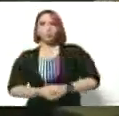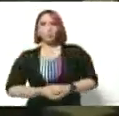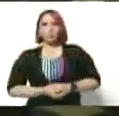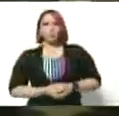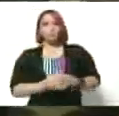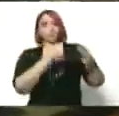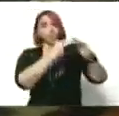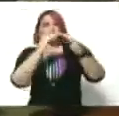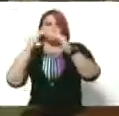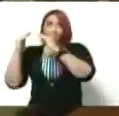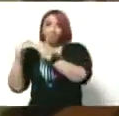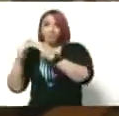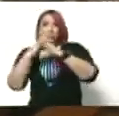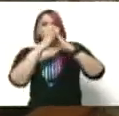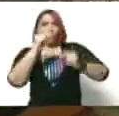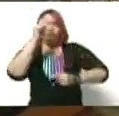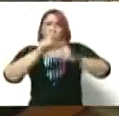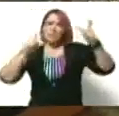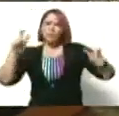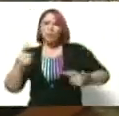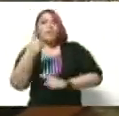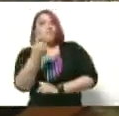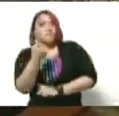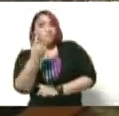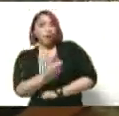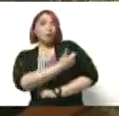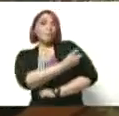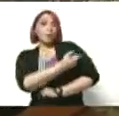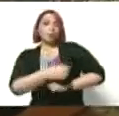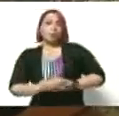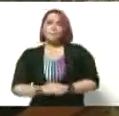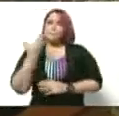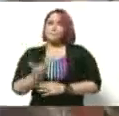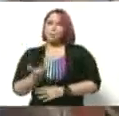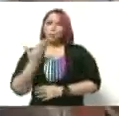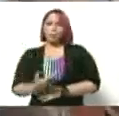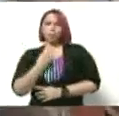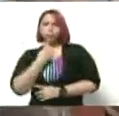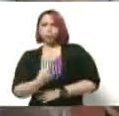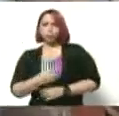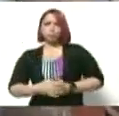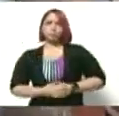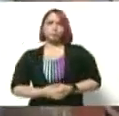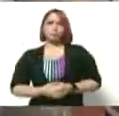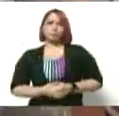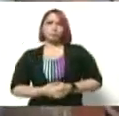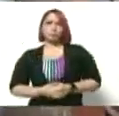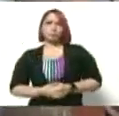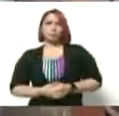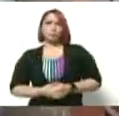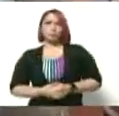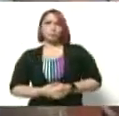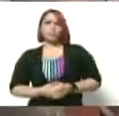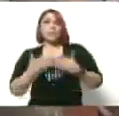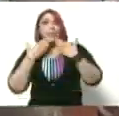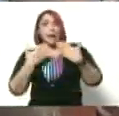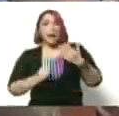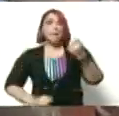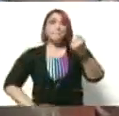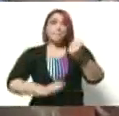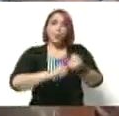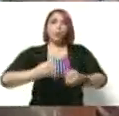por casa a todas las personas que nos faltan aún por vacunar importante destacar presidenta que gracias vicepresidenta que gracias al apoyo de nuestro